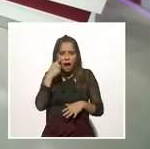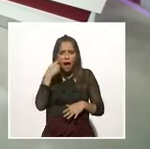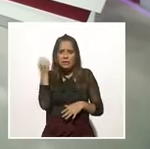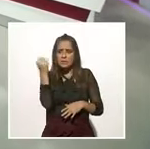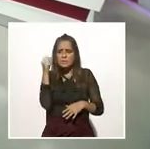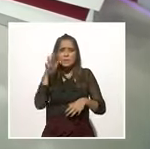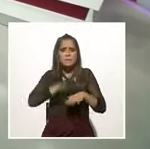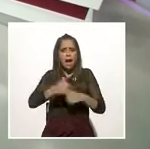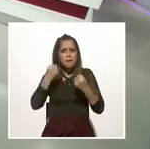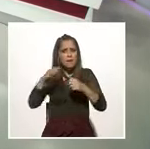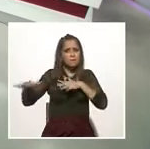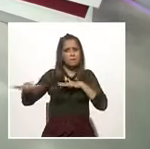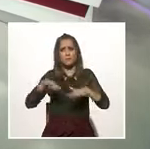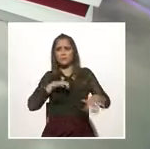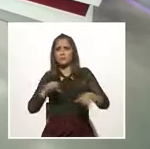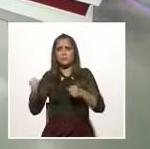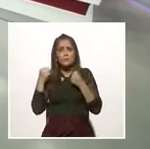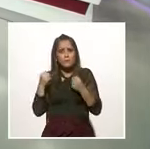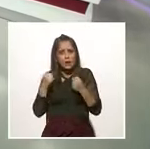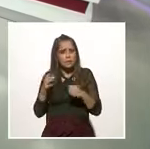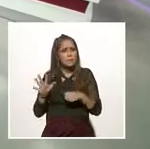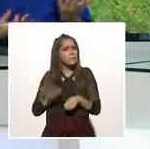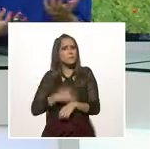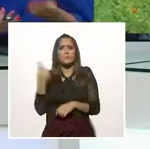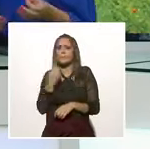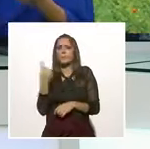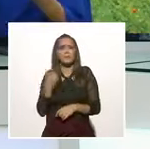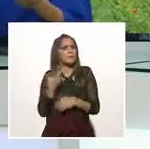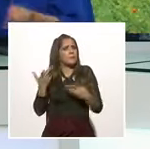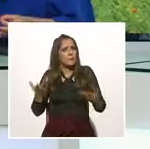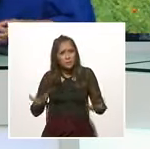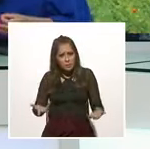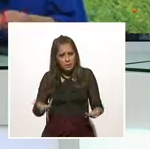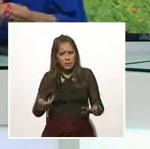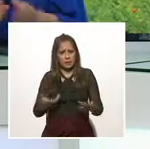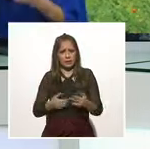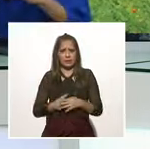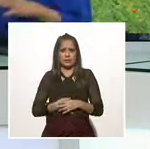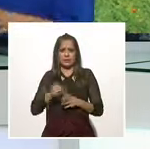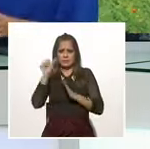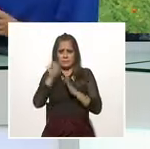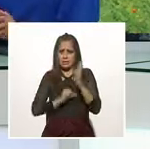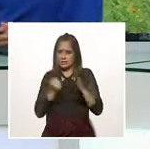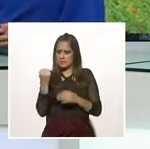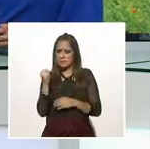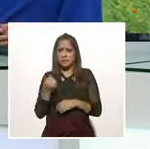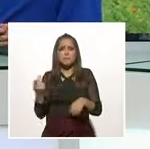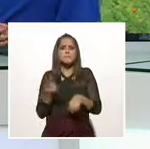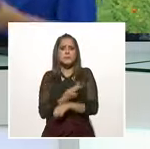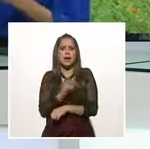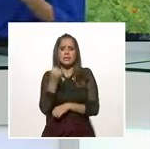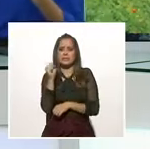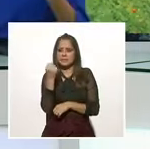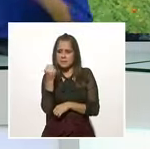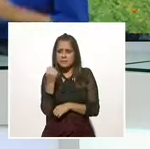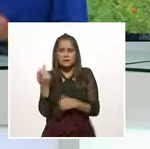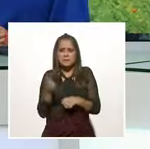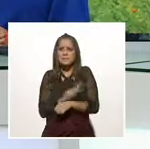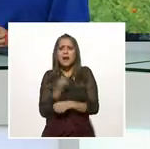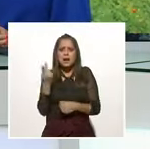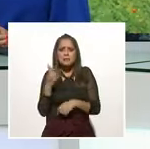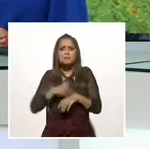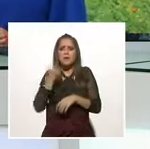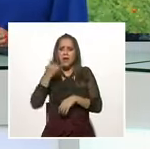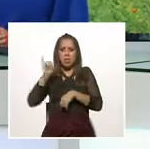mes. Y nos pregunta si hay algún motivo por el cual pase especialmente en este mes de septiembre. ¿Qué le pasa a septiembre? ¿Nos pueden explicar? ¿Por qué estás al